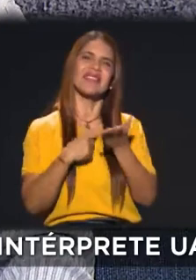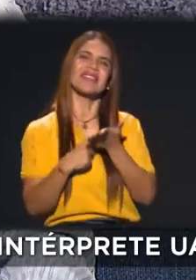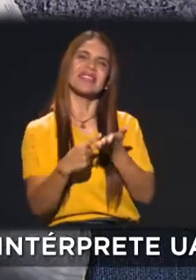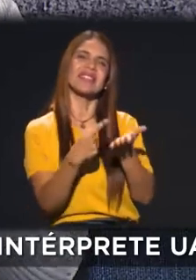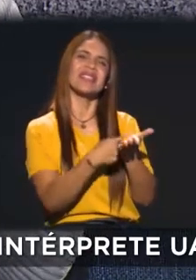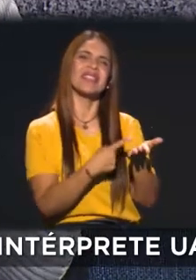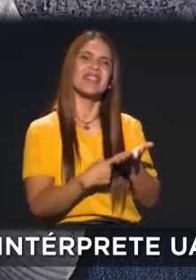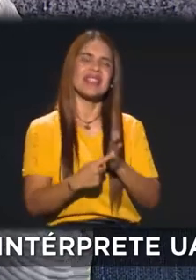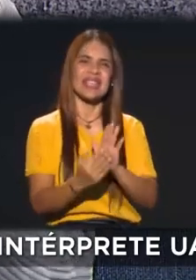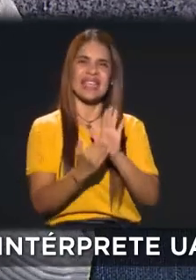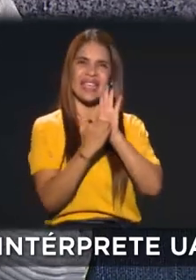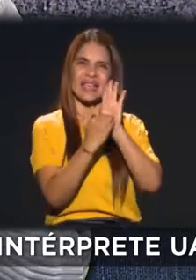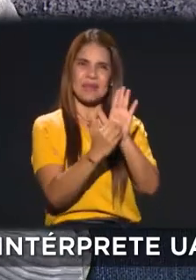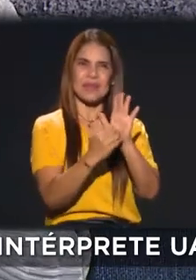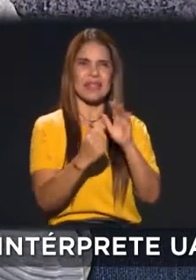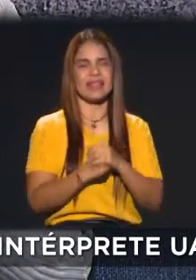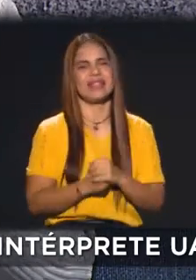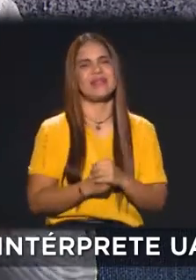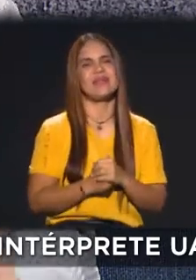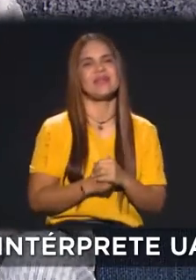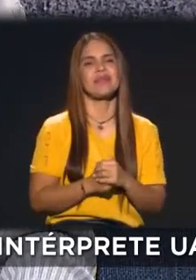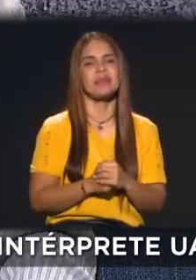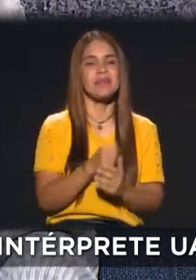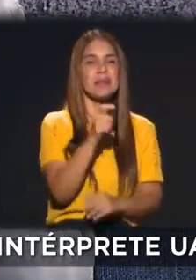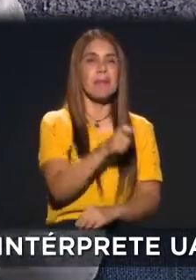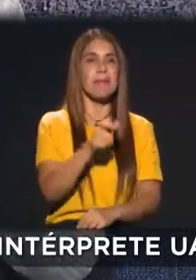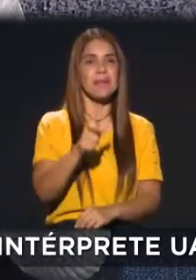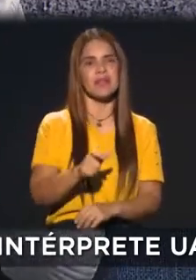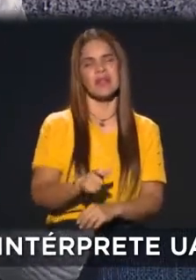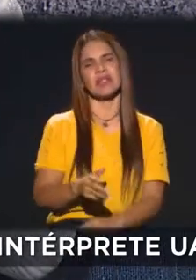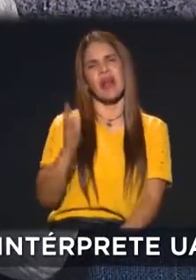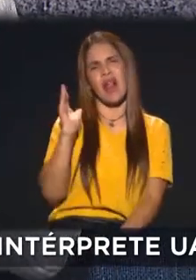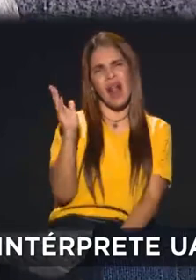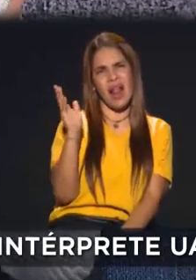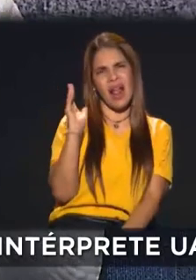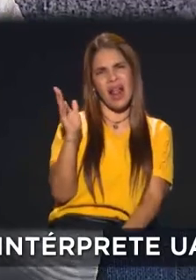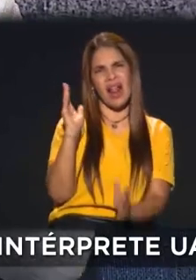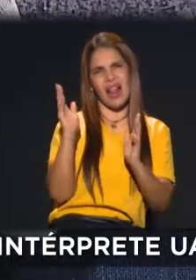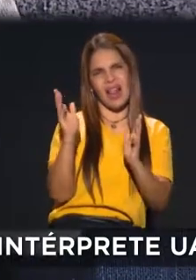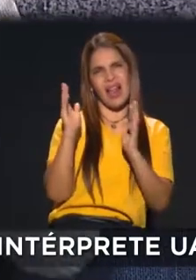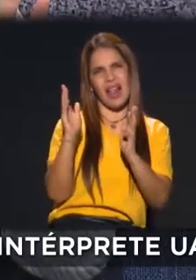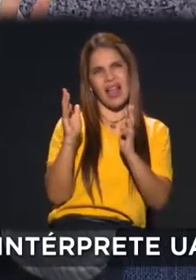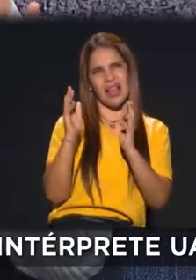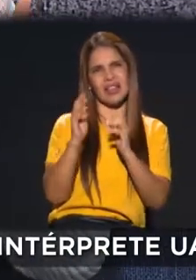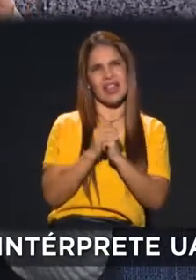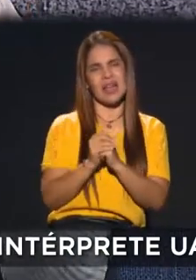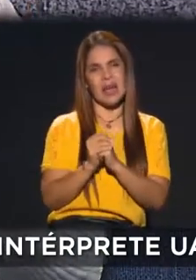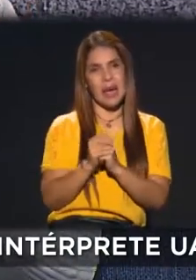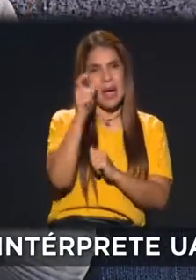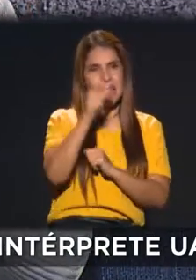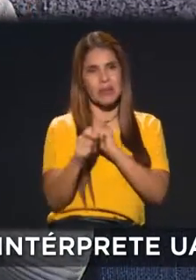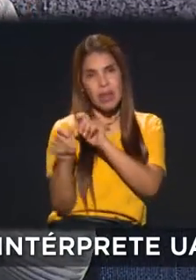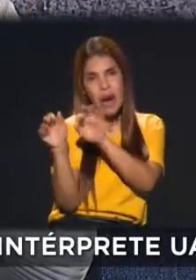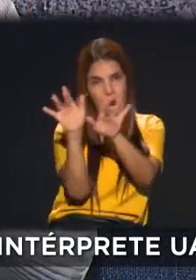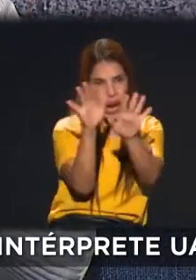muy importante citar las falacias. Y es que precisamente las personas, cuando están hablando, los manipuladores, los enredadores,